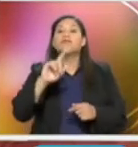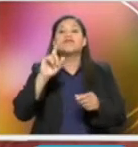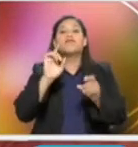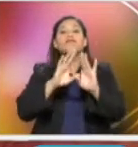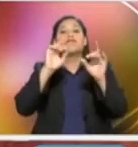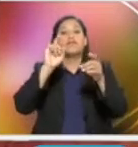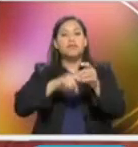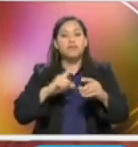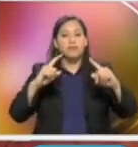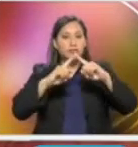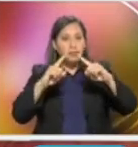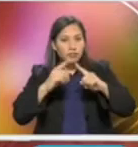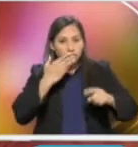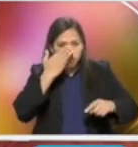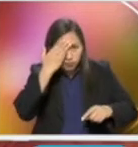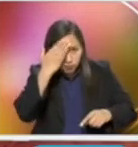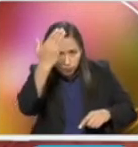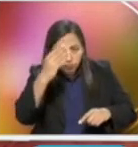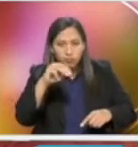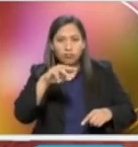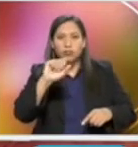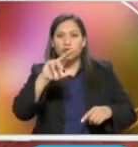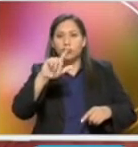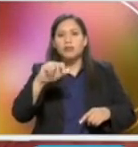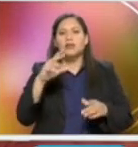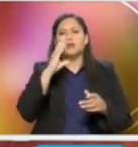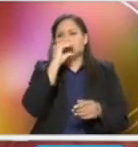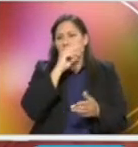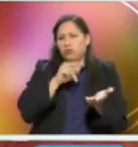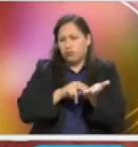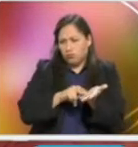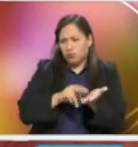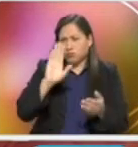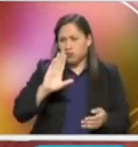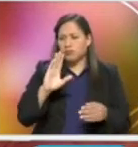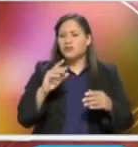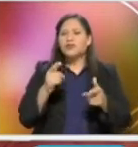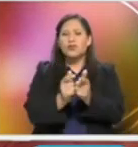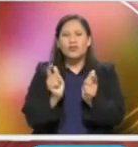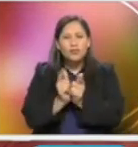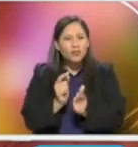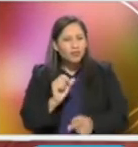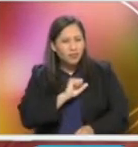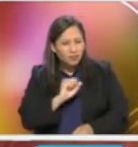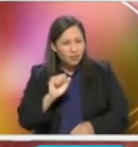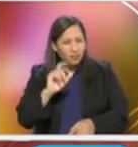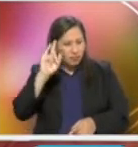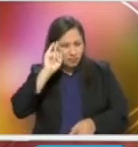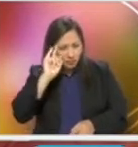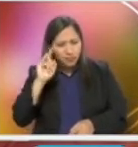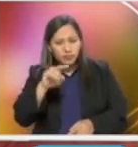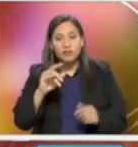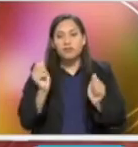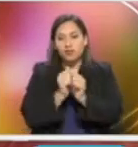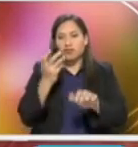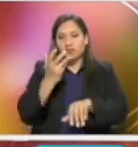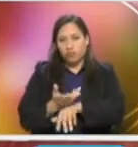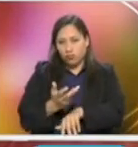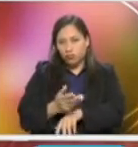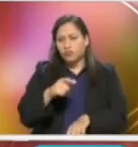de los musulmanes negros, que es como una especie de secta que se creó en Estados Unidos, sí con